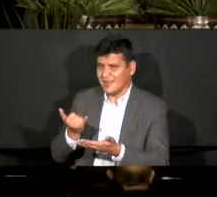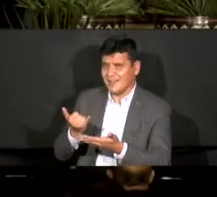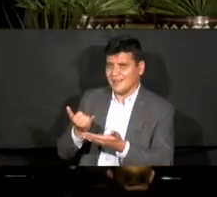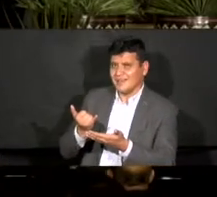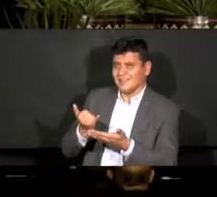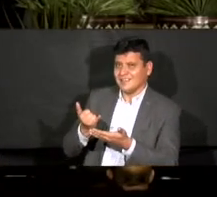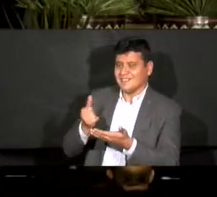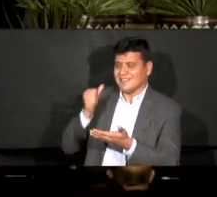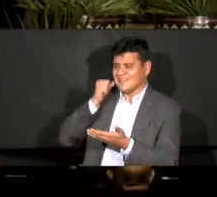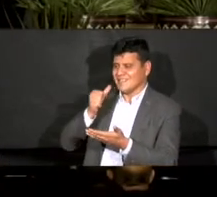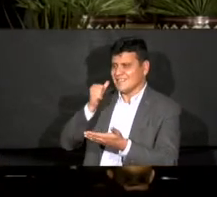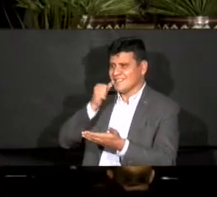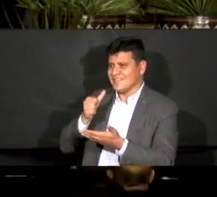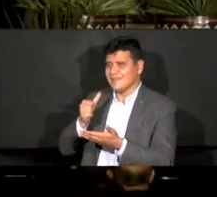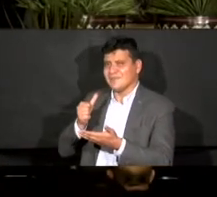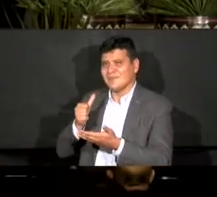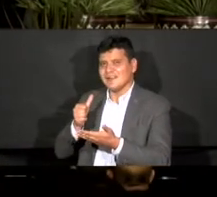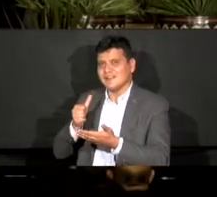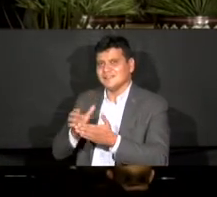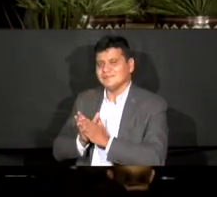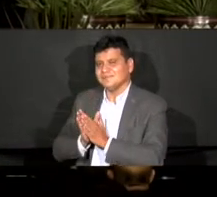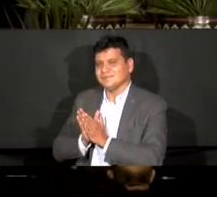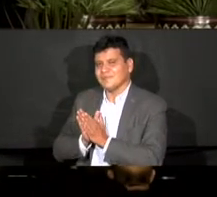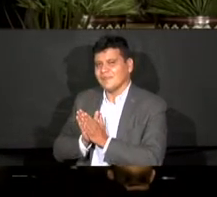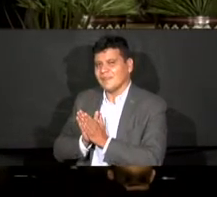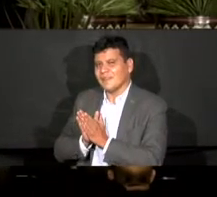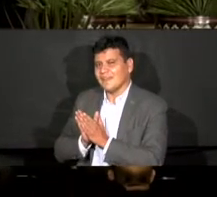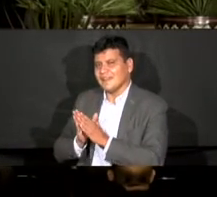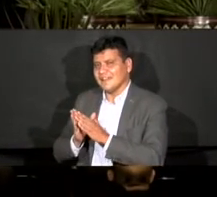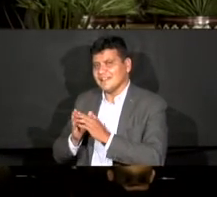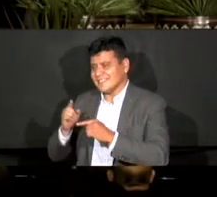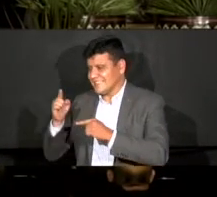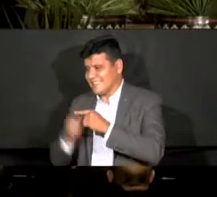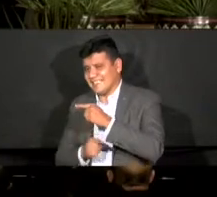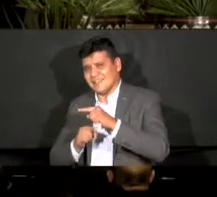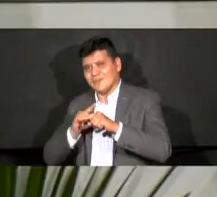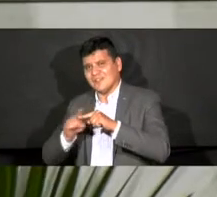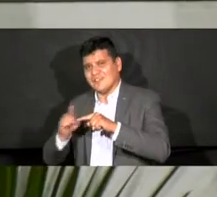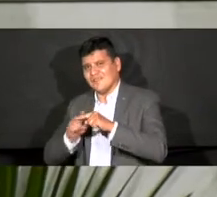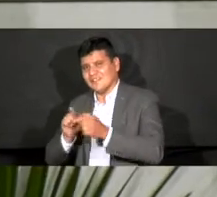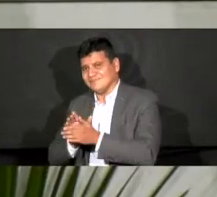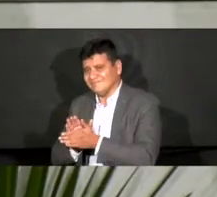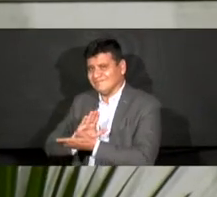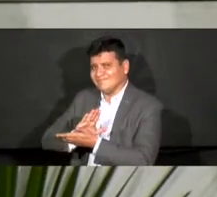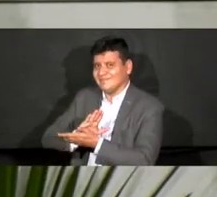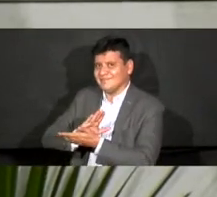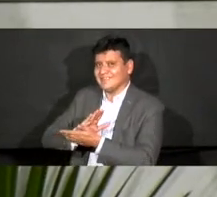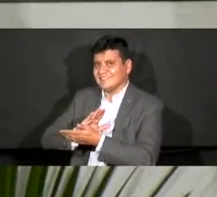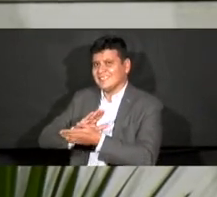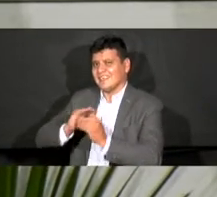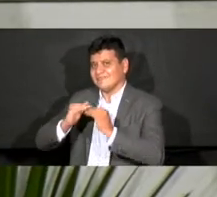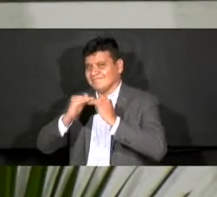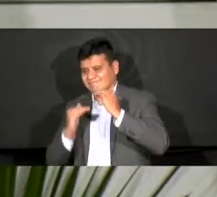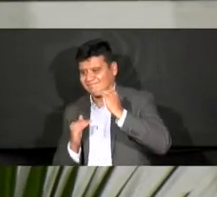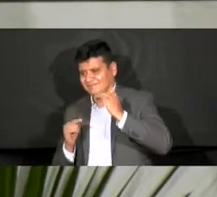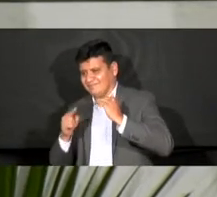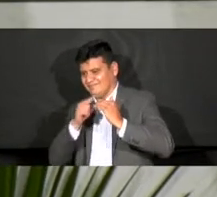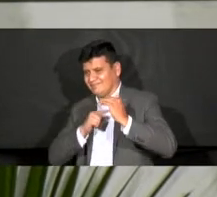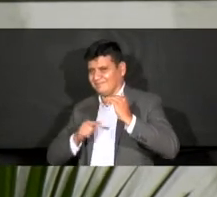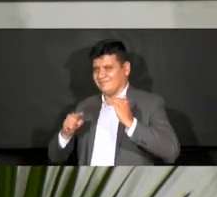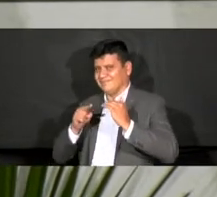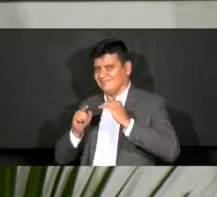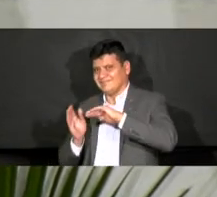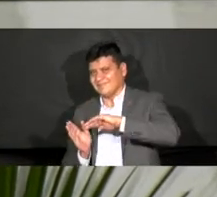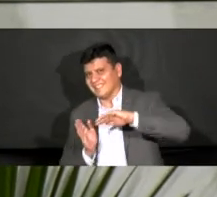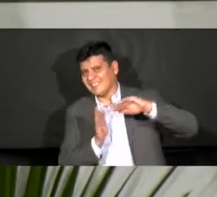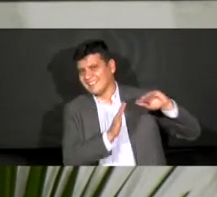de políticas públicas comunes que nos permitan disminuir la desigualdad y desterrar la